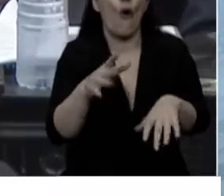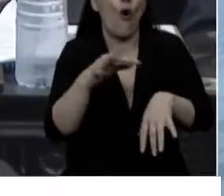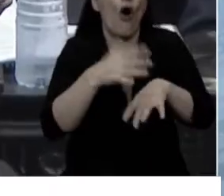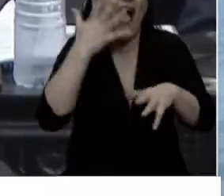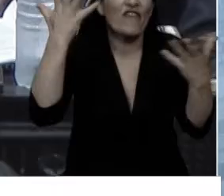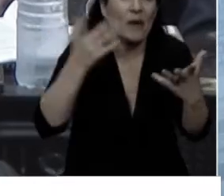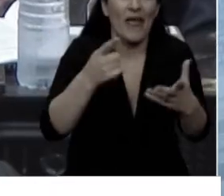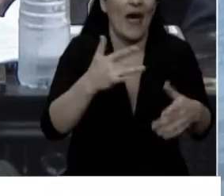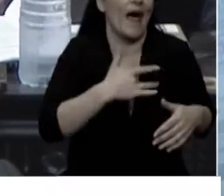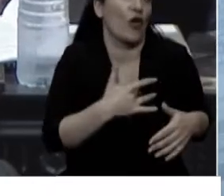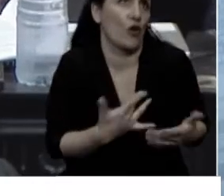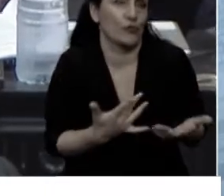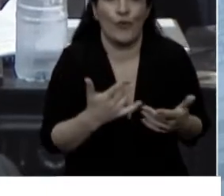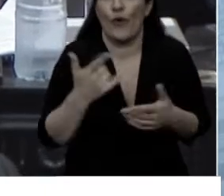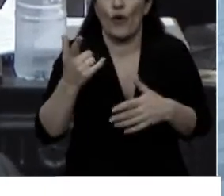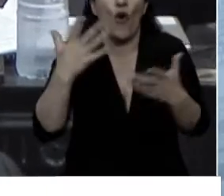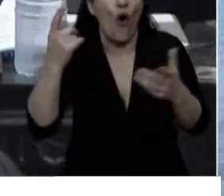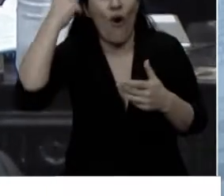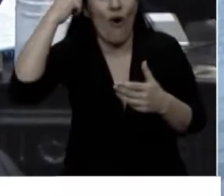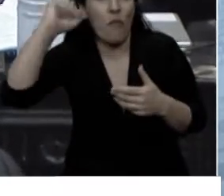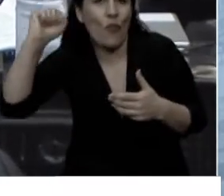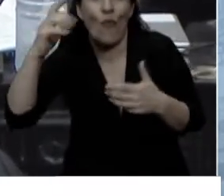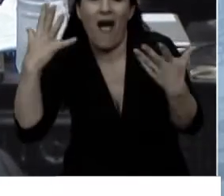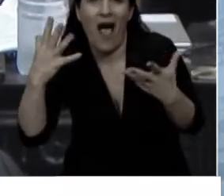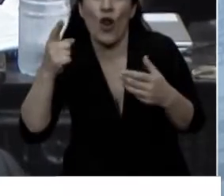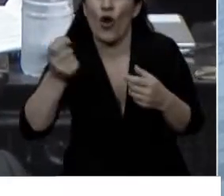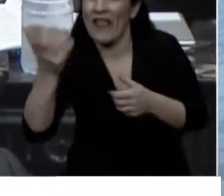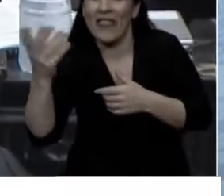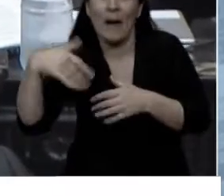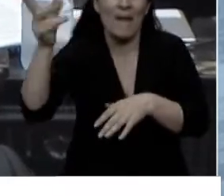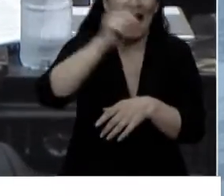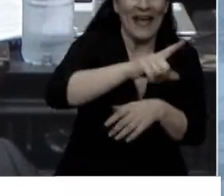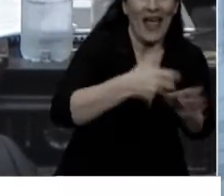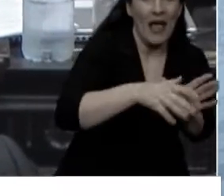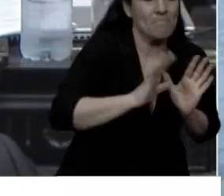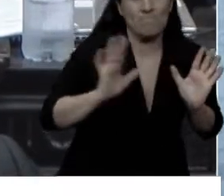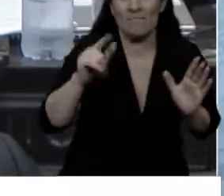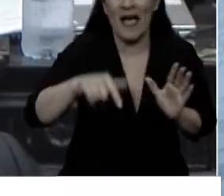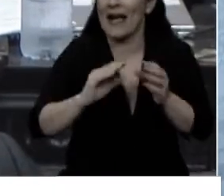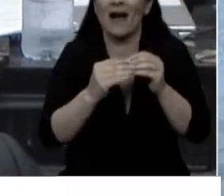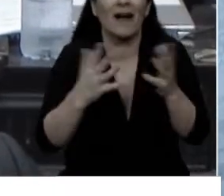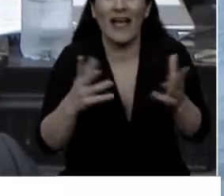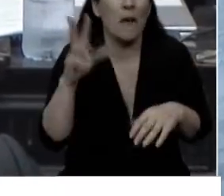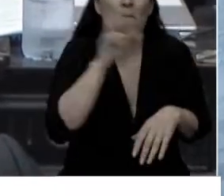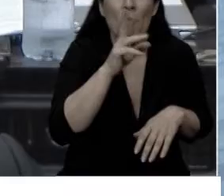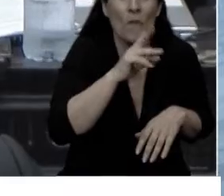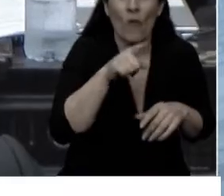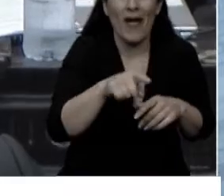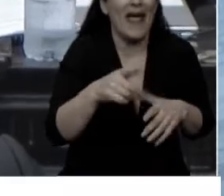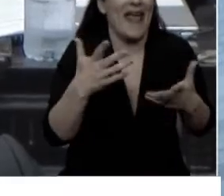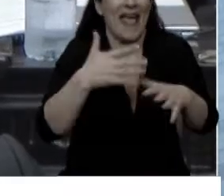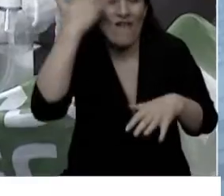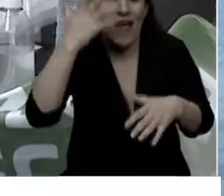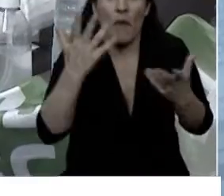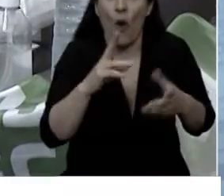enfermedad cardíaca o el accidente cerebrovascular tiene más cantidad de pacientes. Acá tenemos un problema de mujeres gravemente enfermas